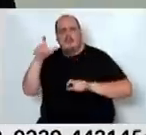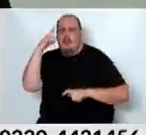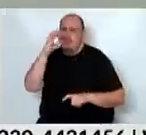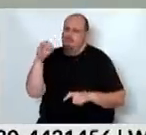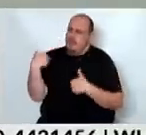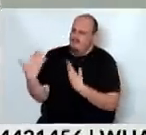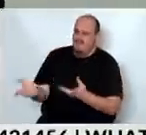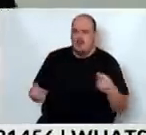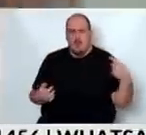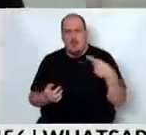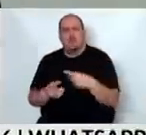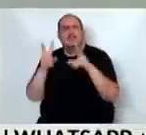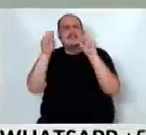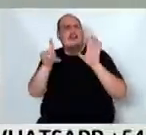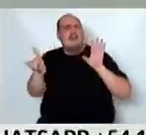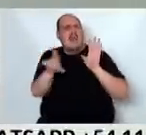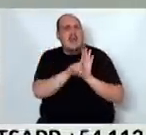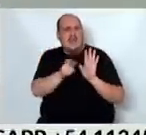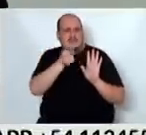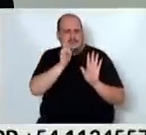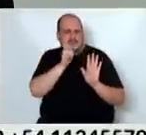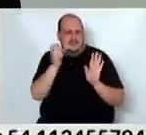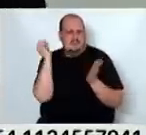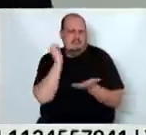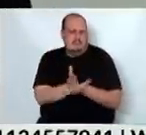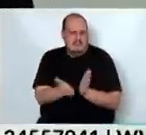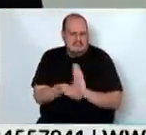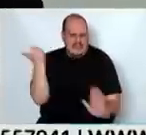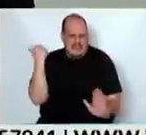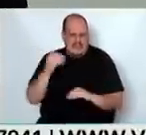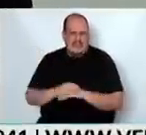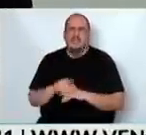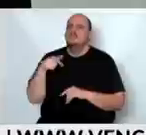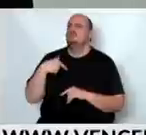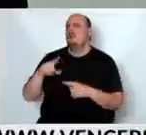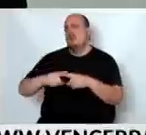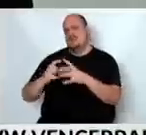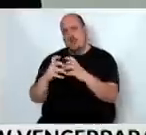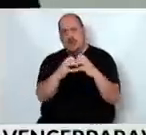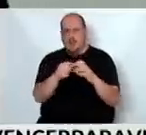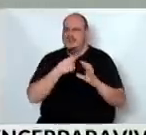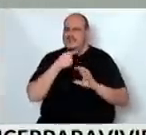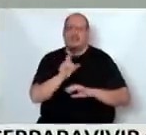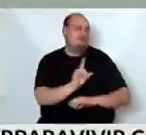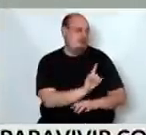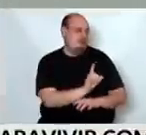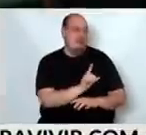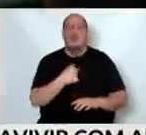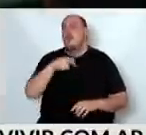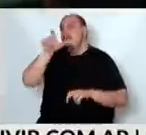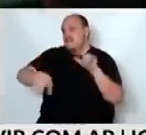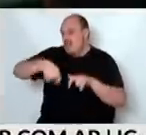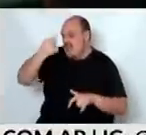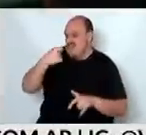Mira lo que te digo de la despenalización. Sí. Entonces vos decís esto y no lo quiero convertir en un debate político. Quiero que nadie más se drogue, que nadie obvio. Se